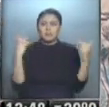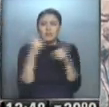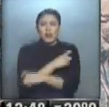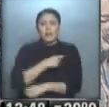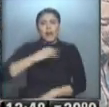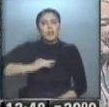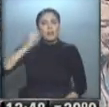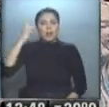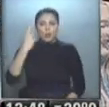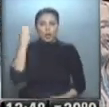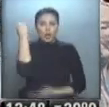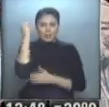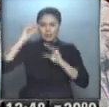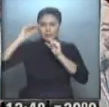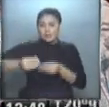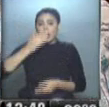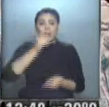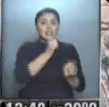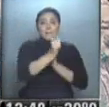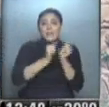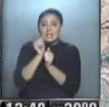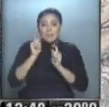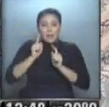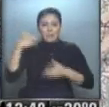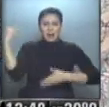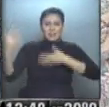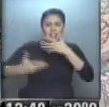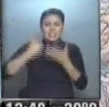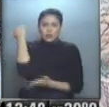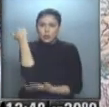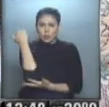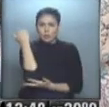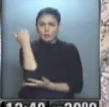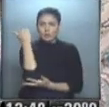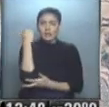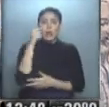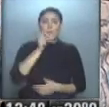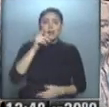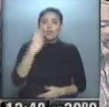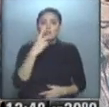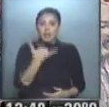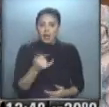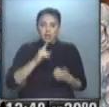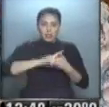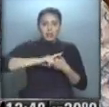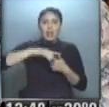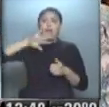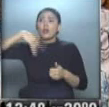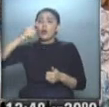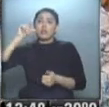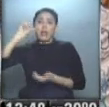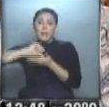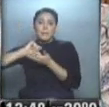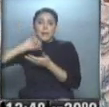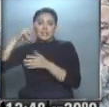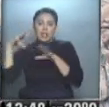y empezó el alegato de muchas empresas que en esa crisis económica se corrían dos riesgos. Por un lado, la extranjerización, y